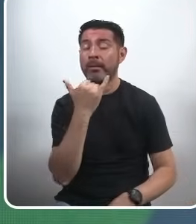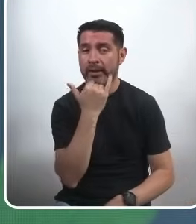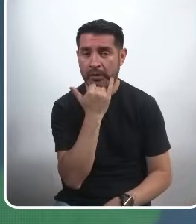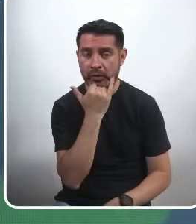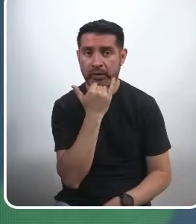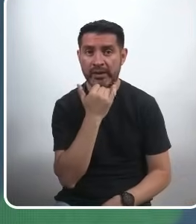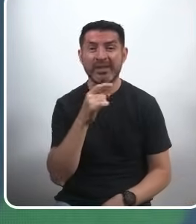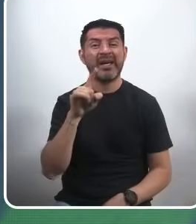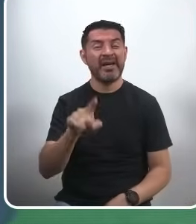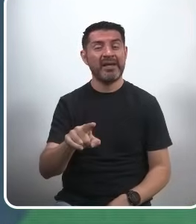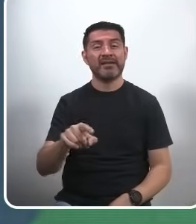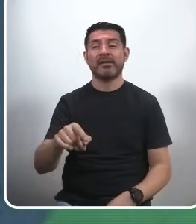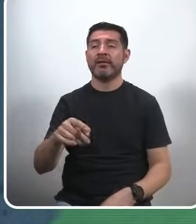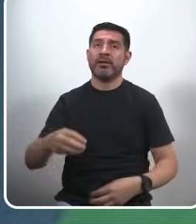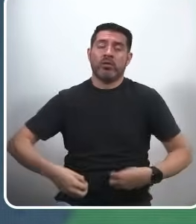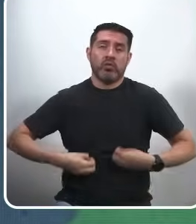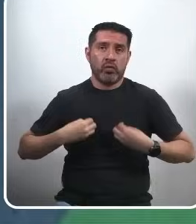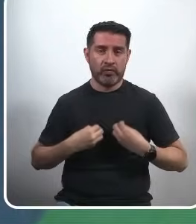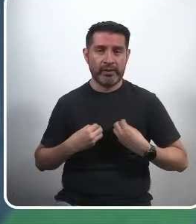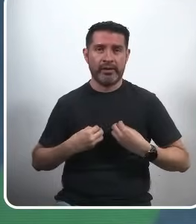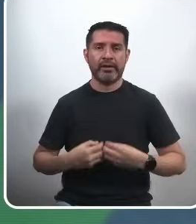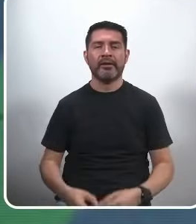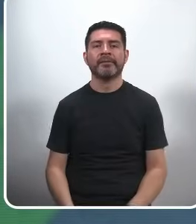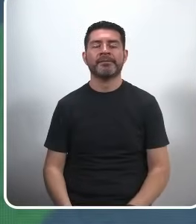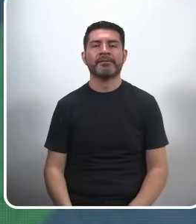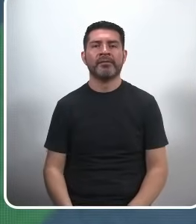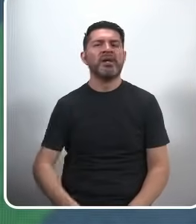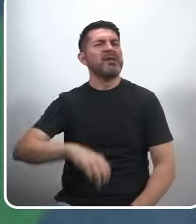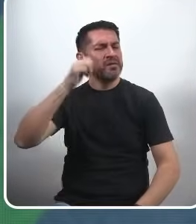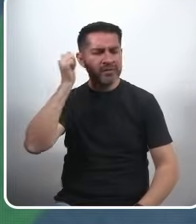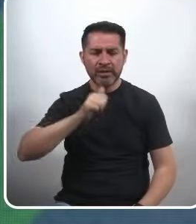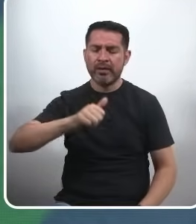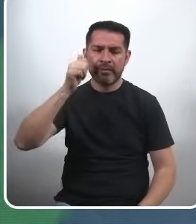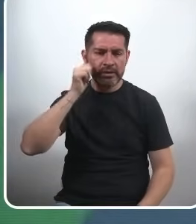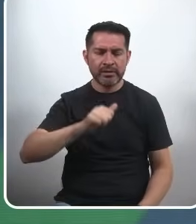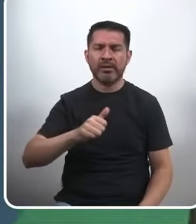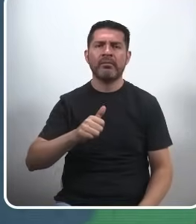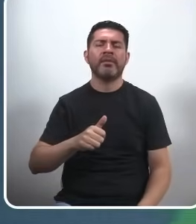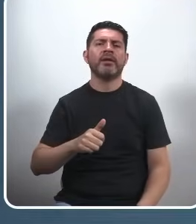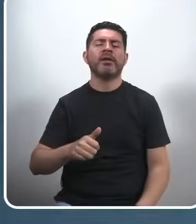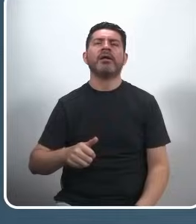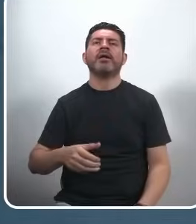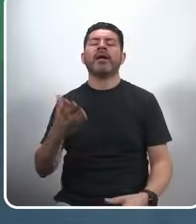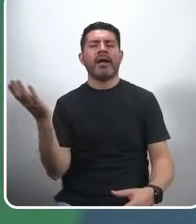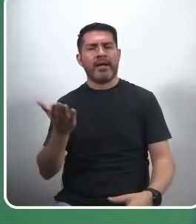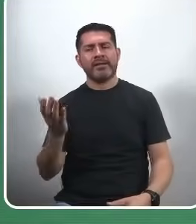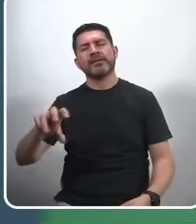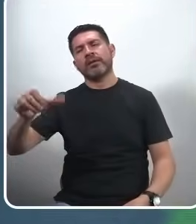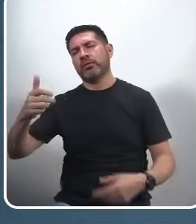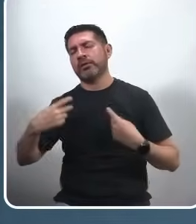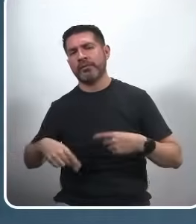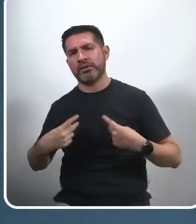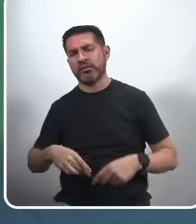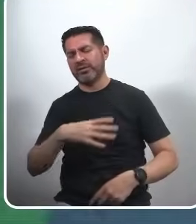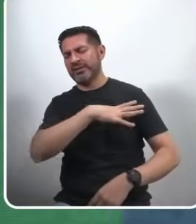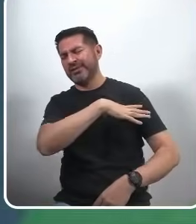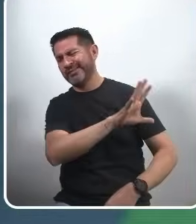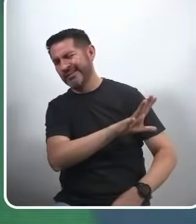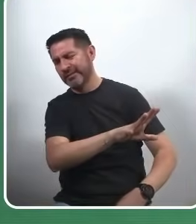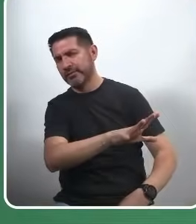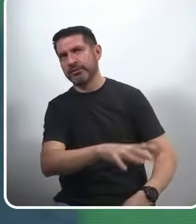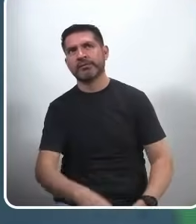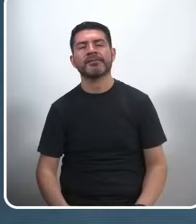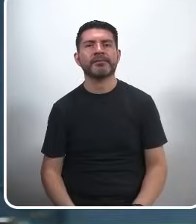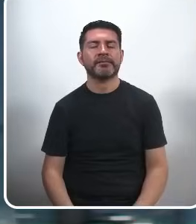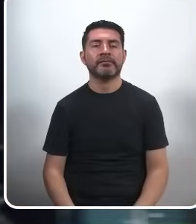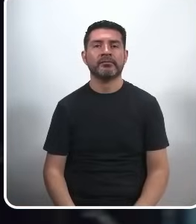vida, se repite. O te lo hacen o lo haces a otros. ¿Me estás siguiendo acá? ¿Sí? Entonces, ¿han